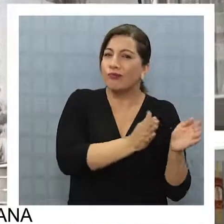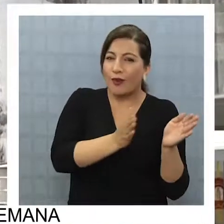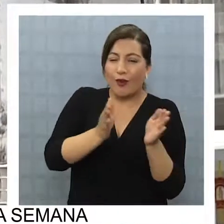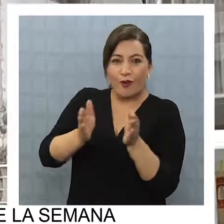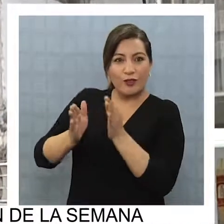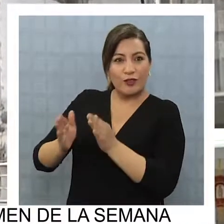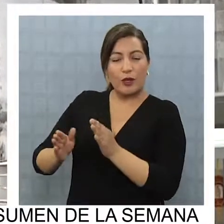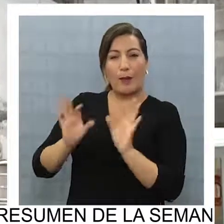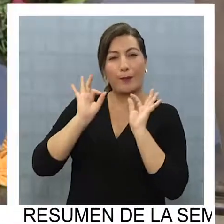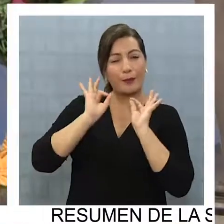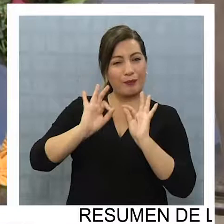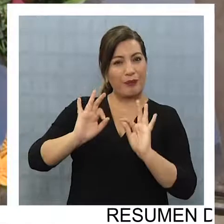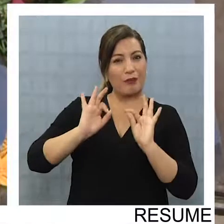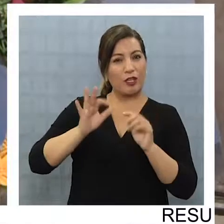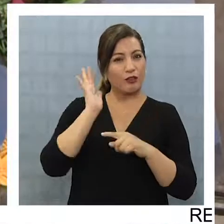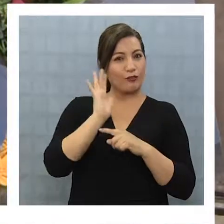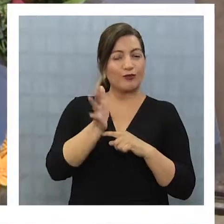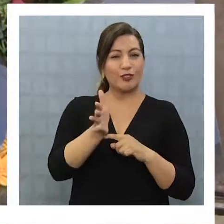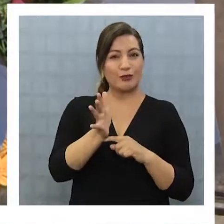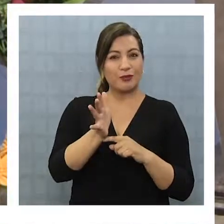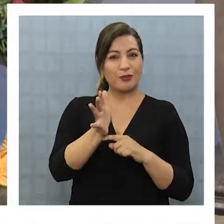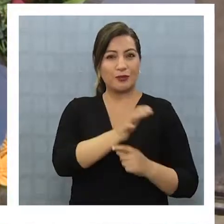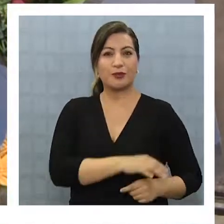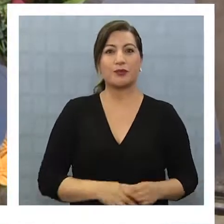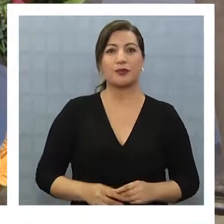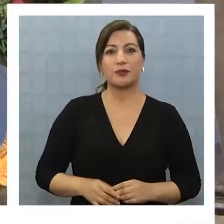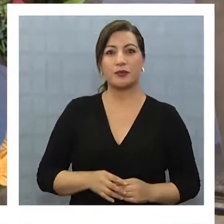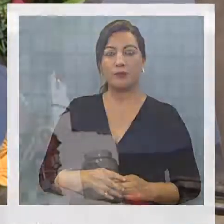en orden y en perfecto funcionamiento.